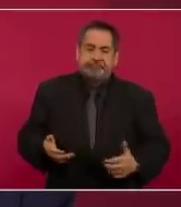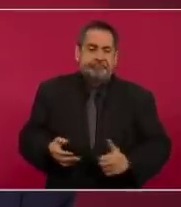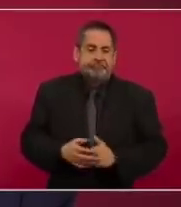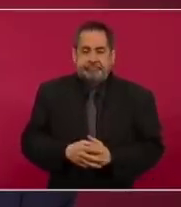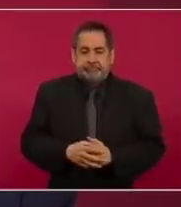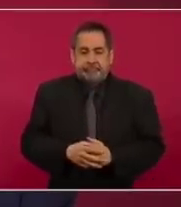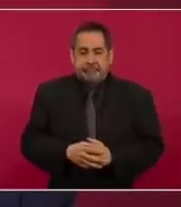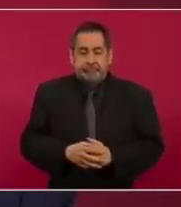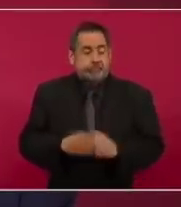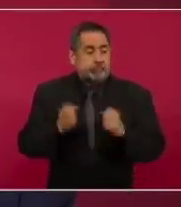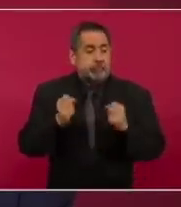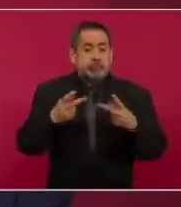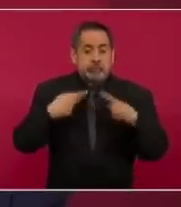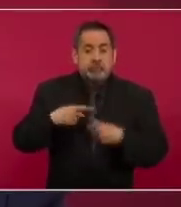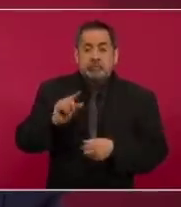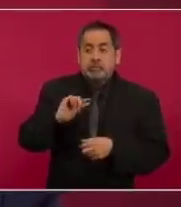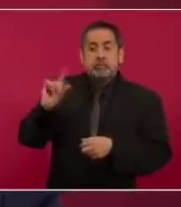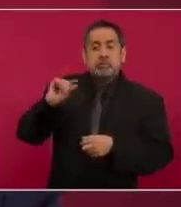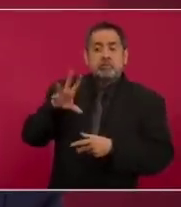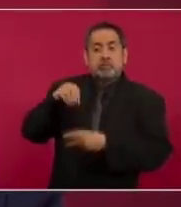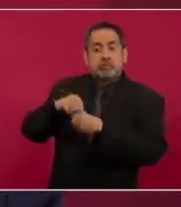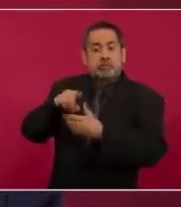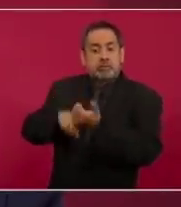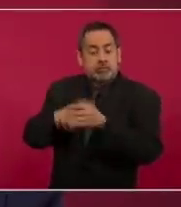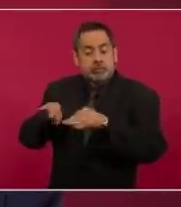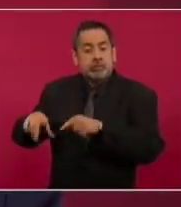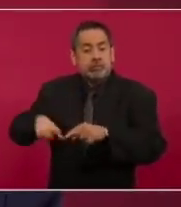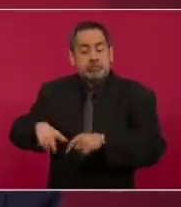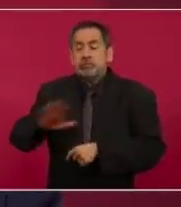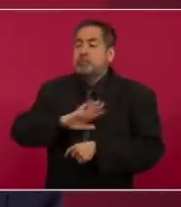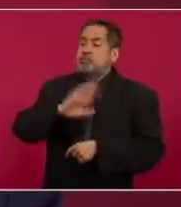Y perdieron la vida funcionarios.